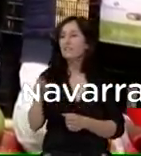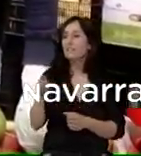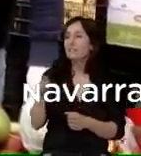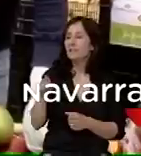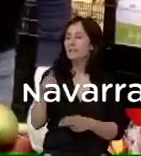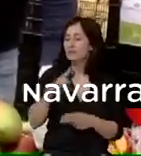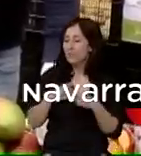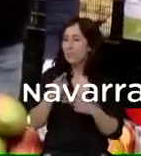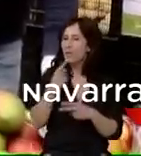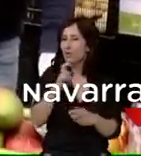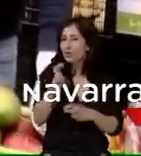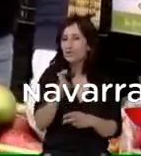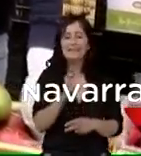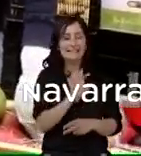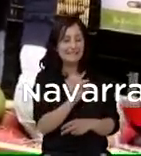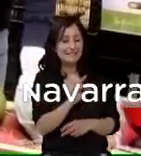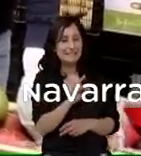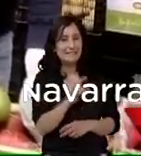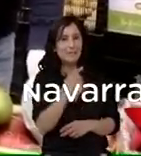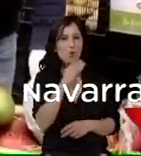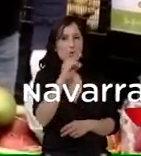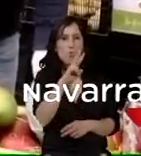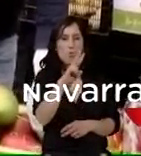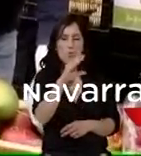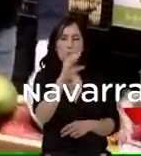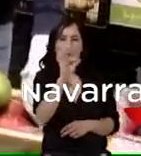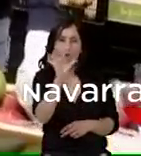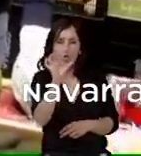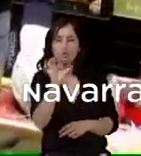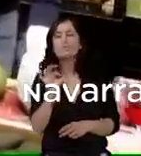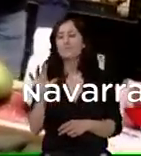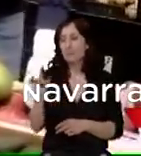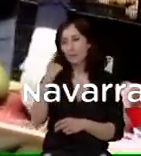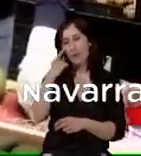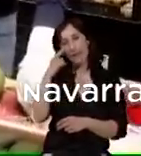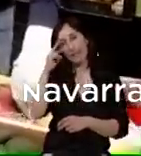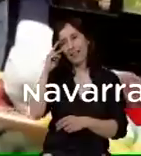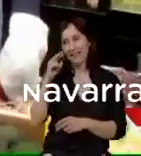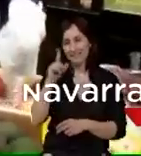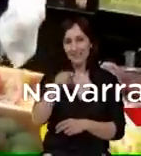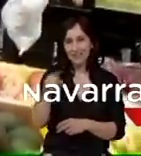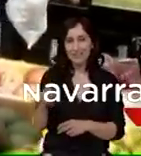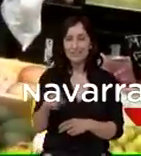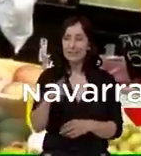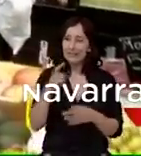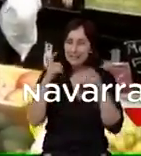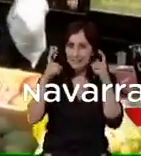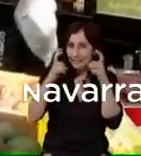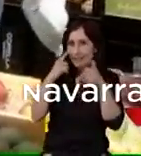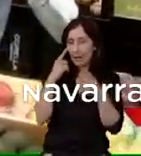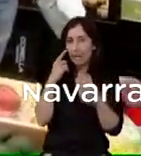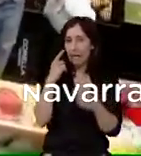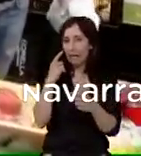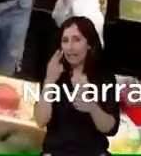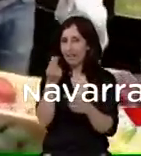Sí, ¿cómo es? Sé que... ¿Cucos, puede ser? ¿Cucos? ¿Son muy cucos? No sé cómo se los hagan. ¿Te intentan regatear? Bueno,